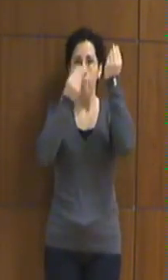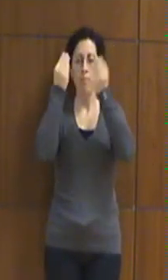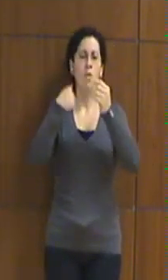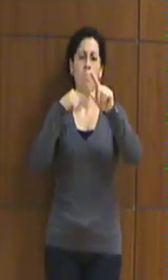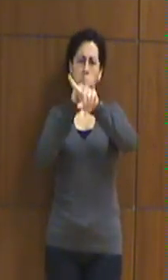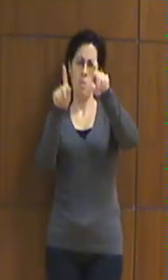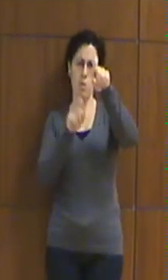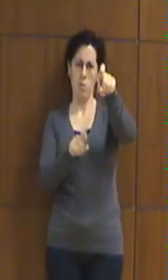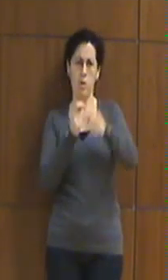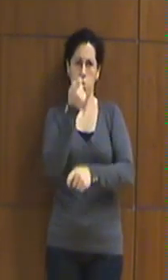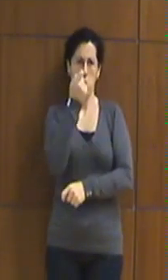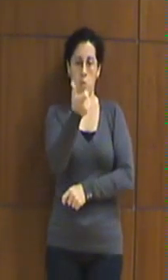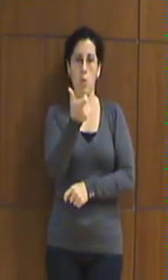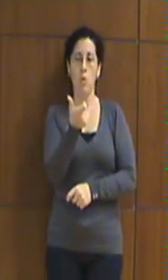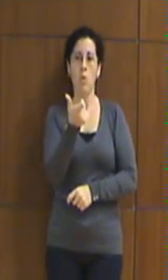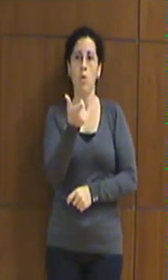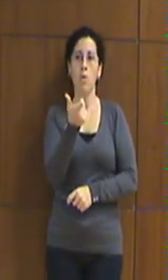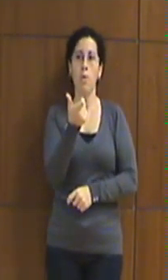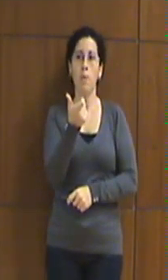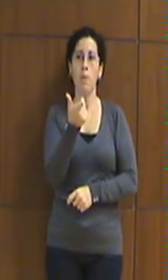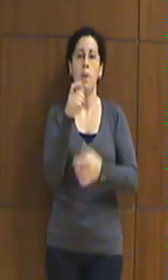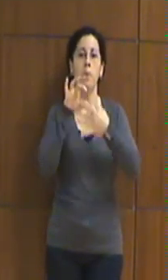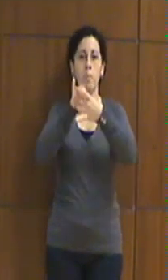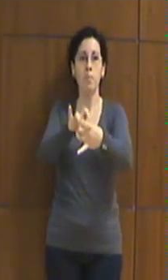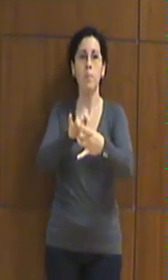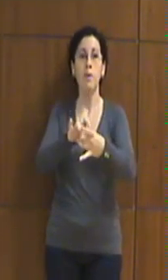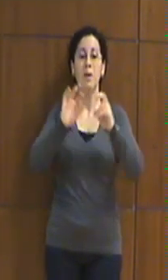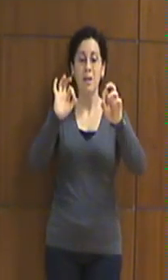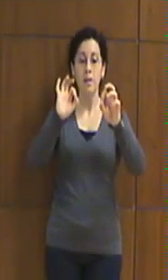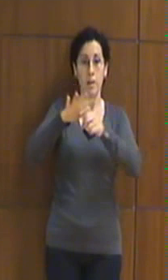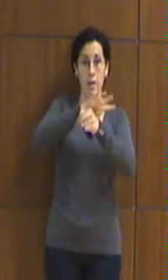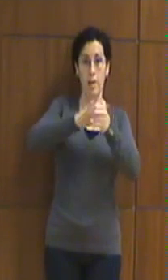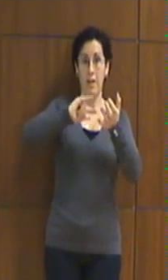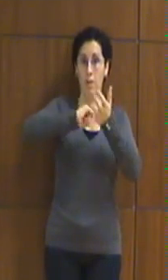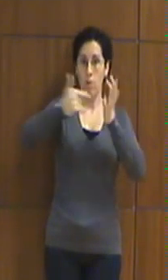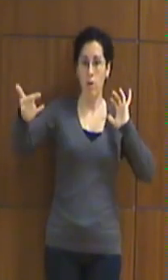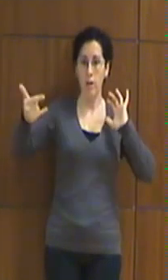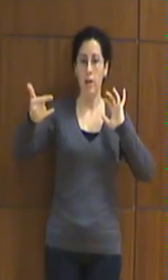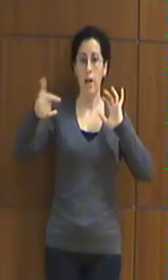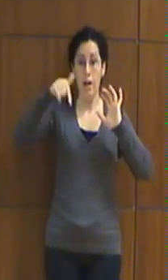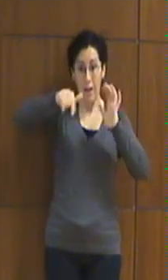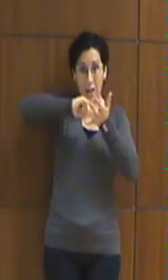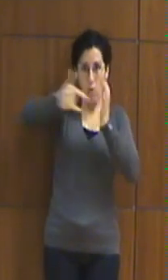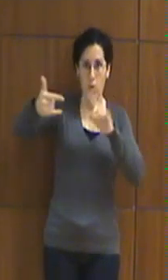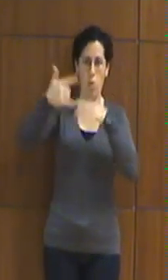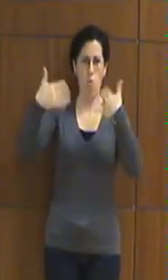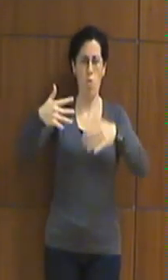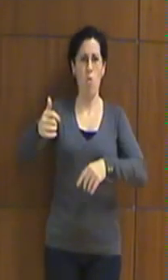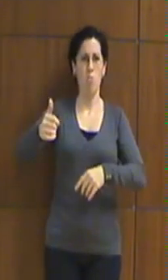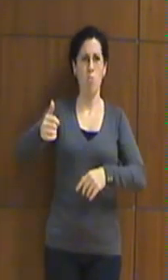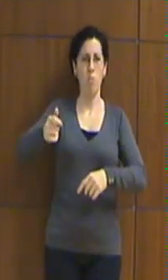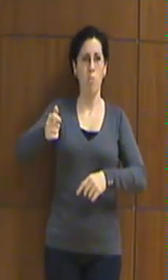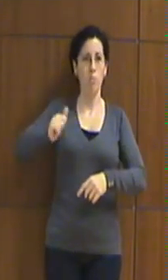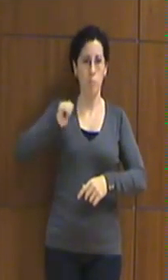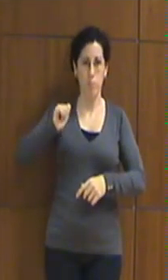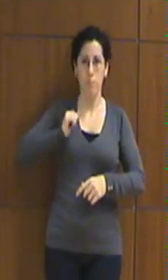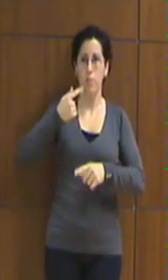pregunta es un poquito, ¿se le saca suficiente partido en el ámbito de las TIC con todas las posibilidades que se ofrecen y